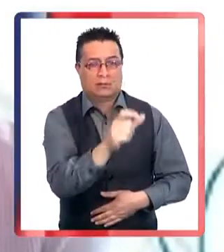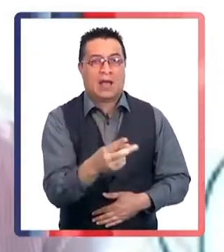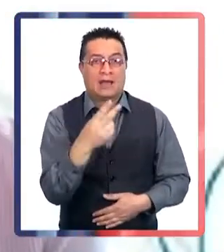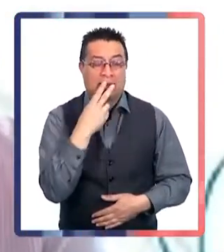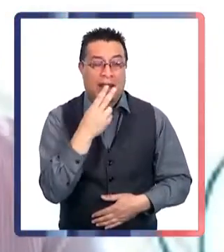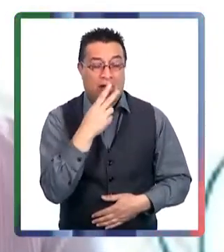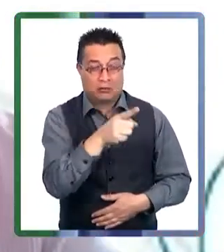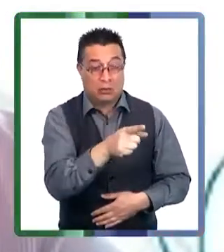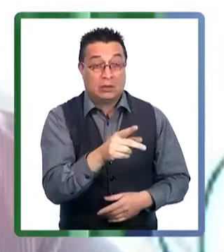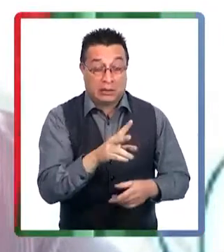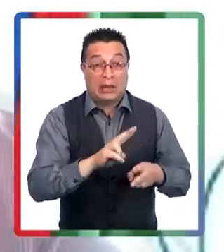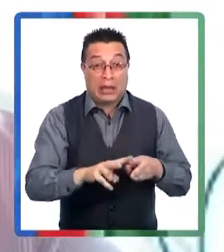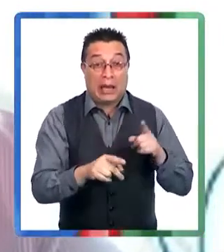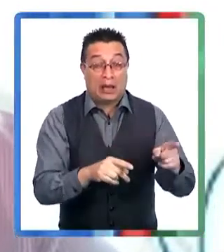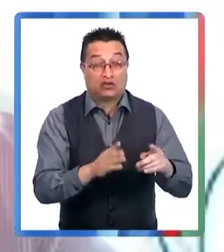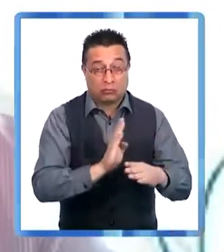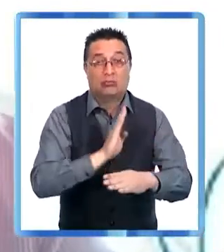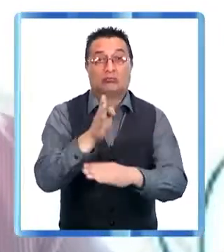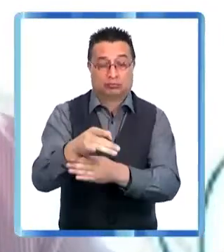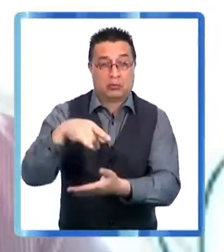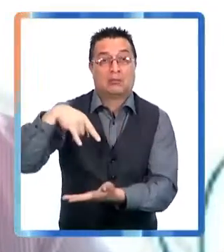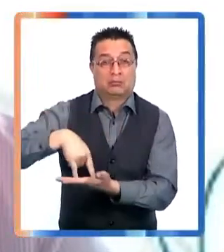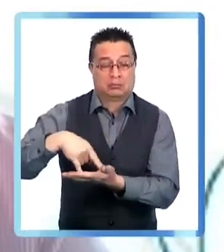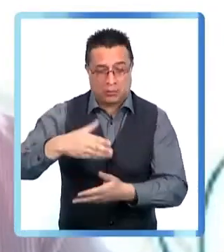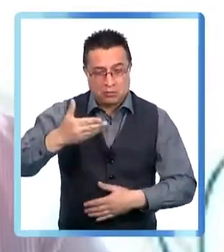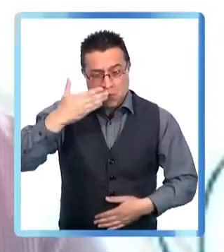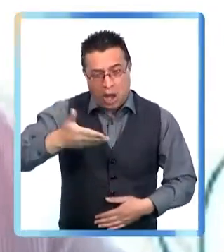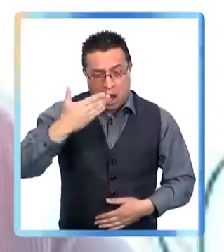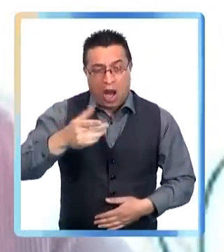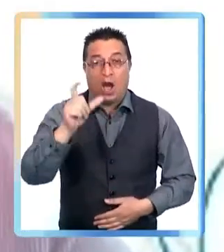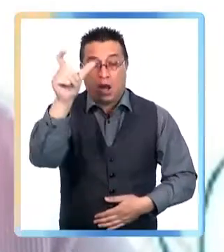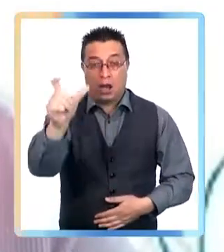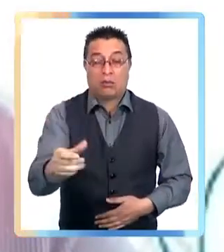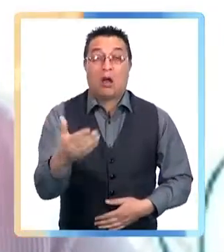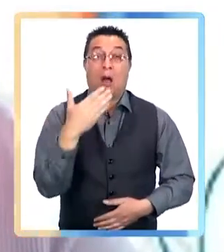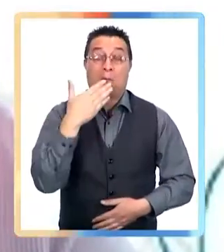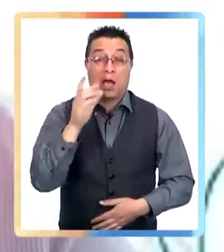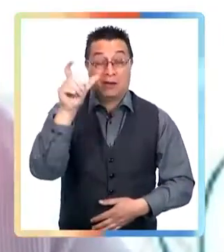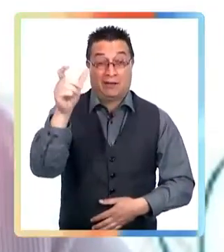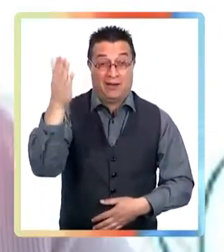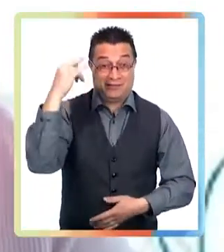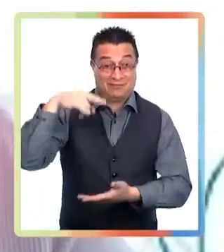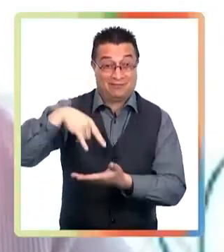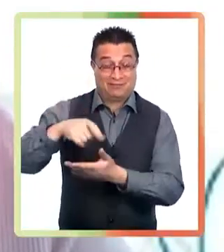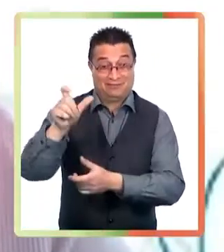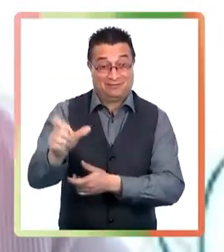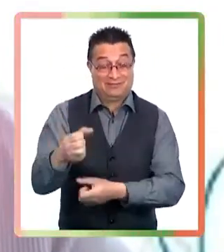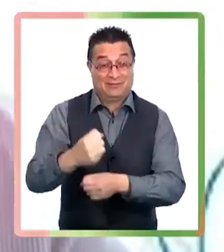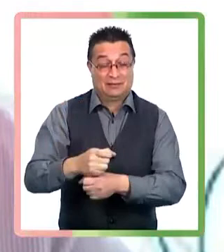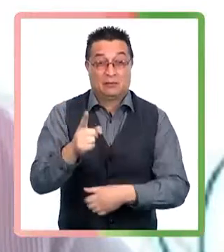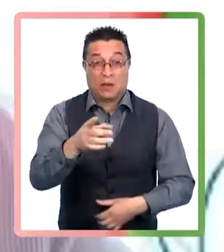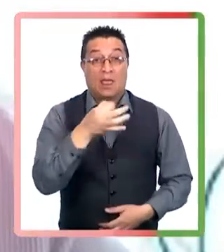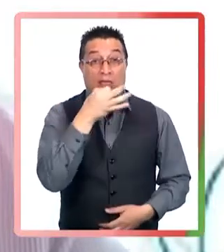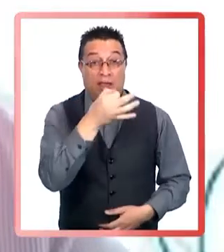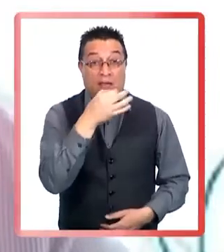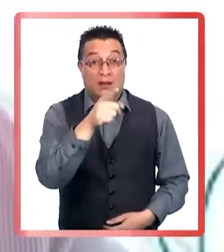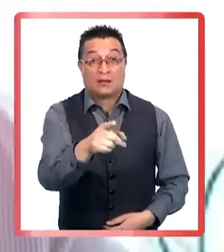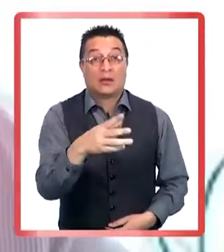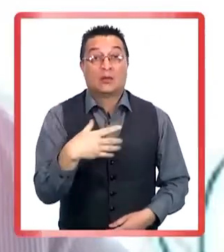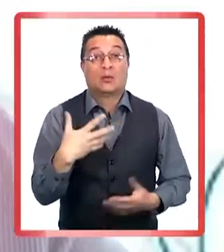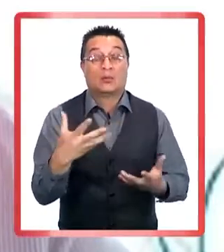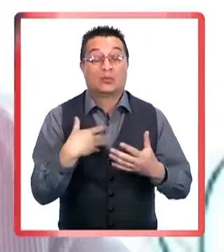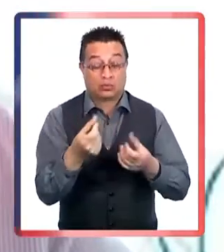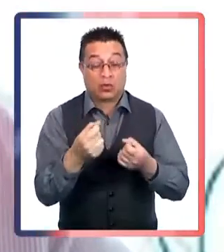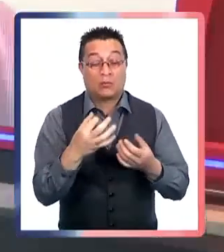en tabaco, que le pasó eso. Fue a un parlamento y una destacada parlamentaria a la época le dijo, yo no le creo lo que usted está diciendo porque no